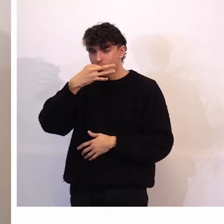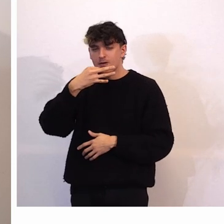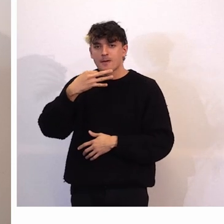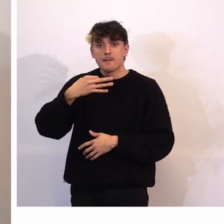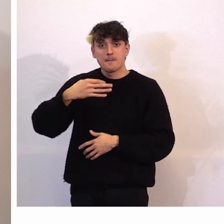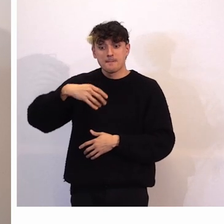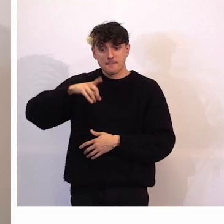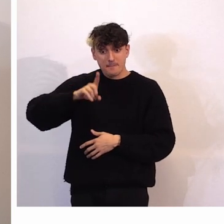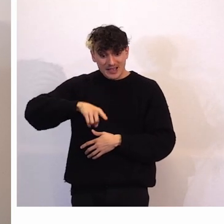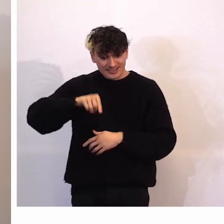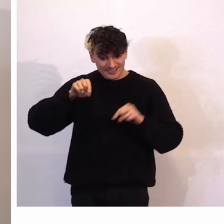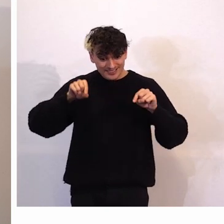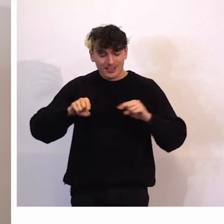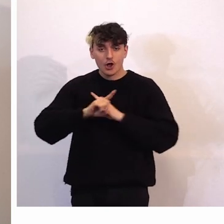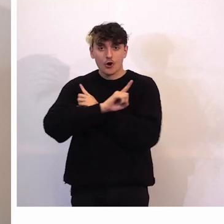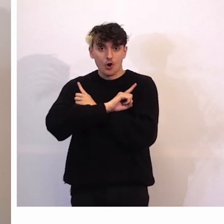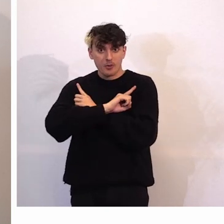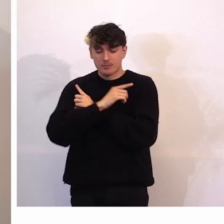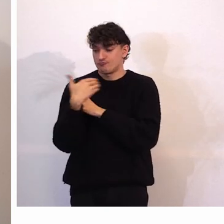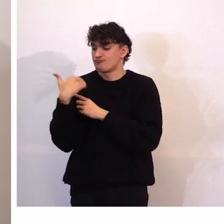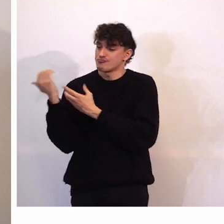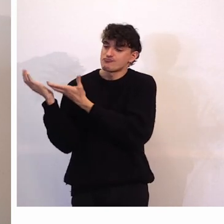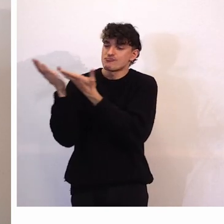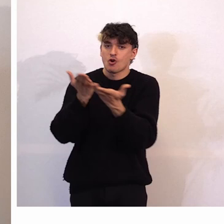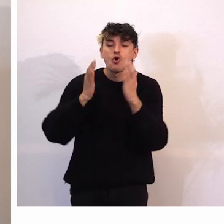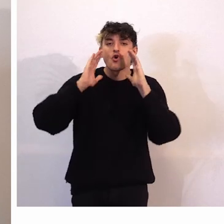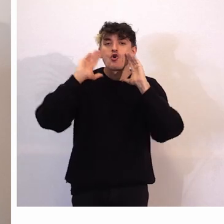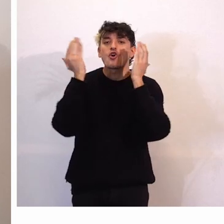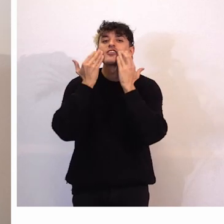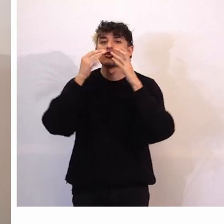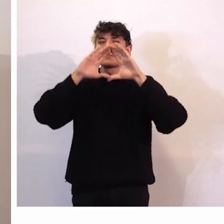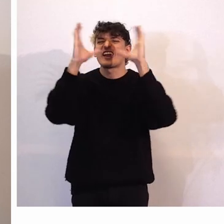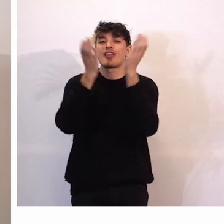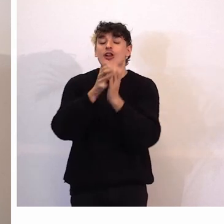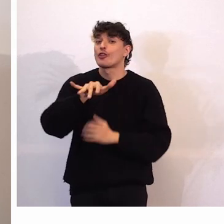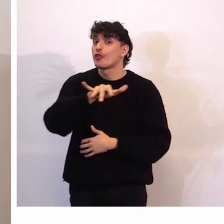me invitaron al Congreso Internacional en Argentina,